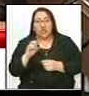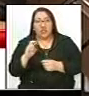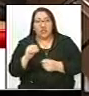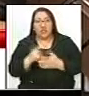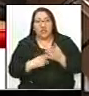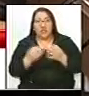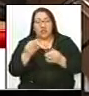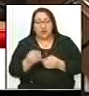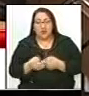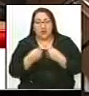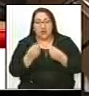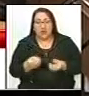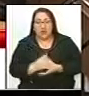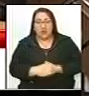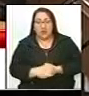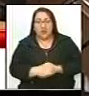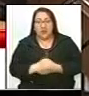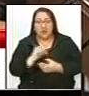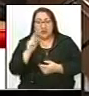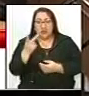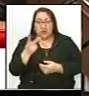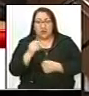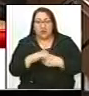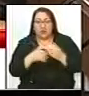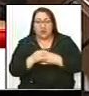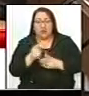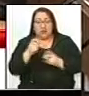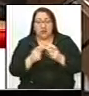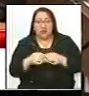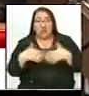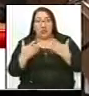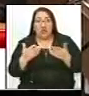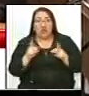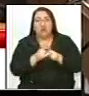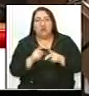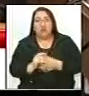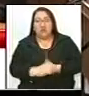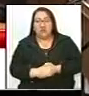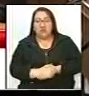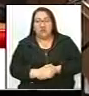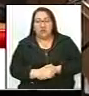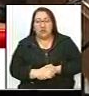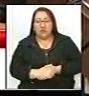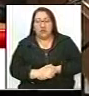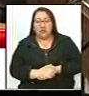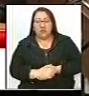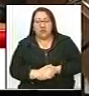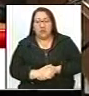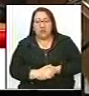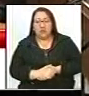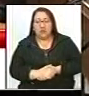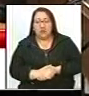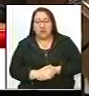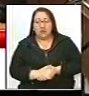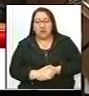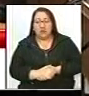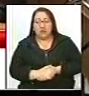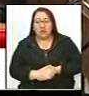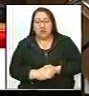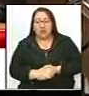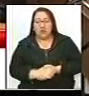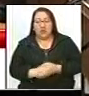que se quedó segundo en de los postores, podría también incorporar... Eso lo dice la normativa. No,